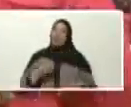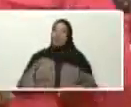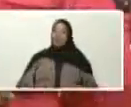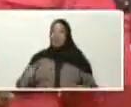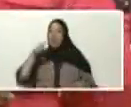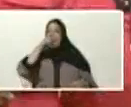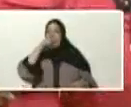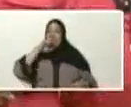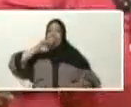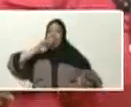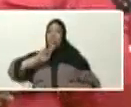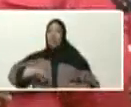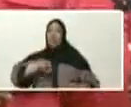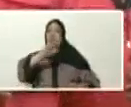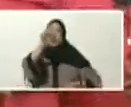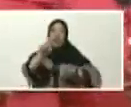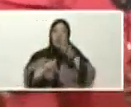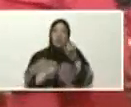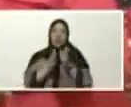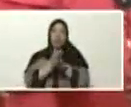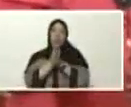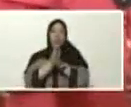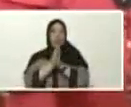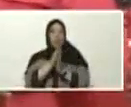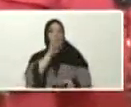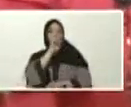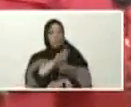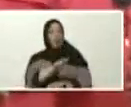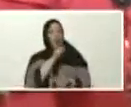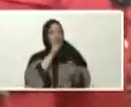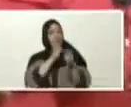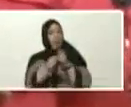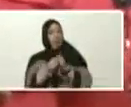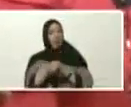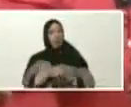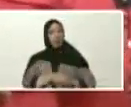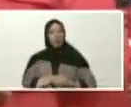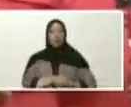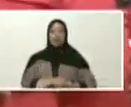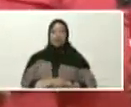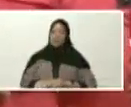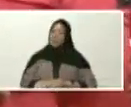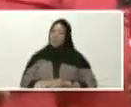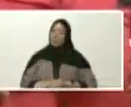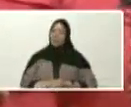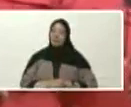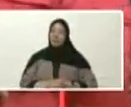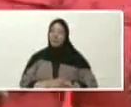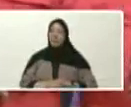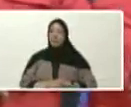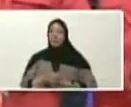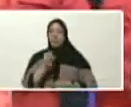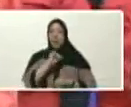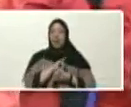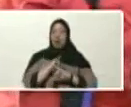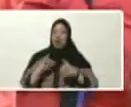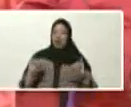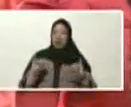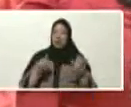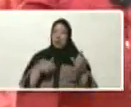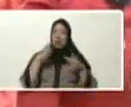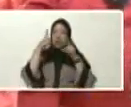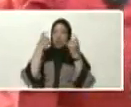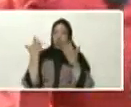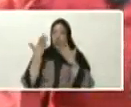contésteme la pregunta. Por favor, periodista, contésteme la pregunta. Ya voy para allá, voy para allá. Ya tenemos el manual, ahora tenemos